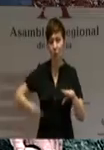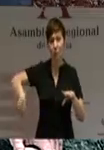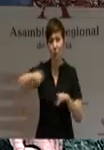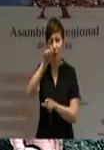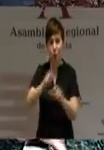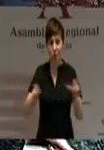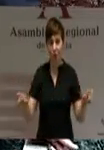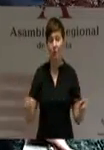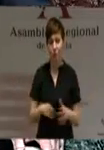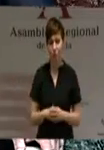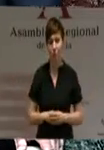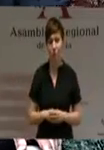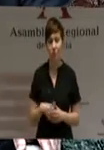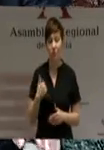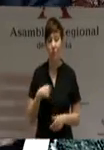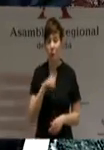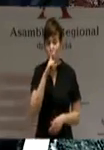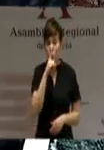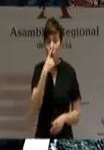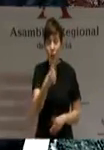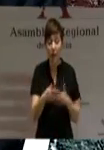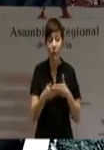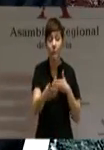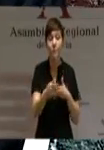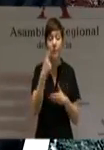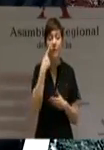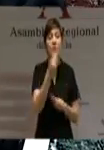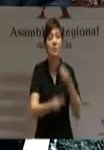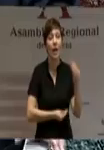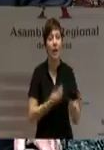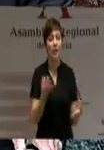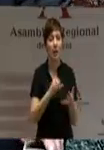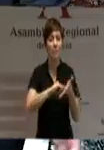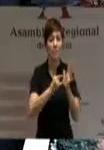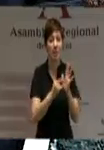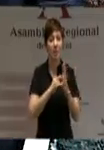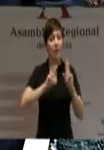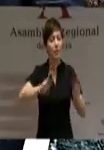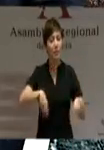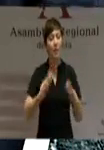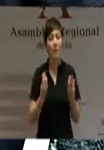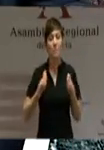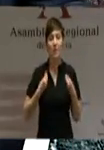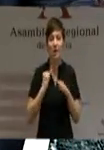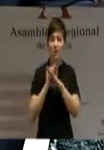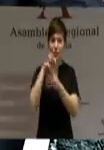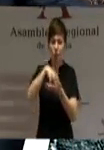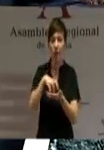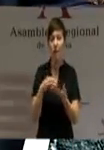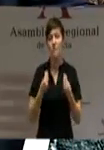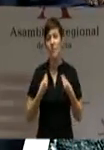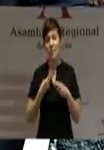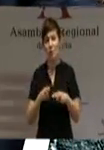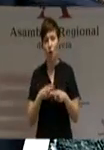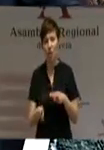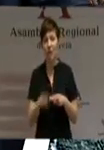queda, ¿qué medidas de regeneración y transparencia de la vida política e institucional piensa impulsar? Porque dice que su primera preocupación